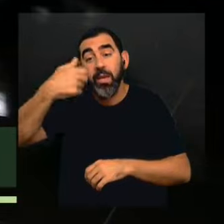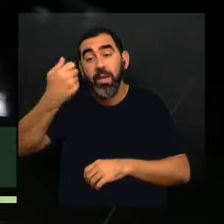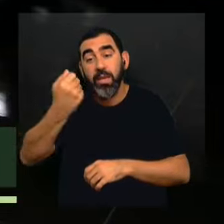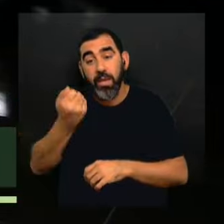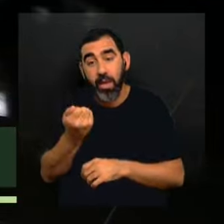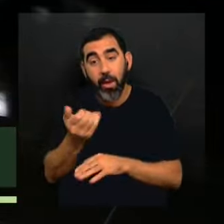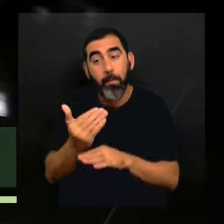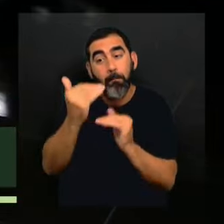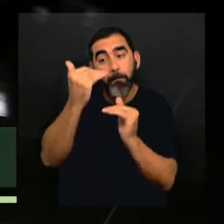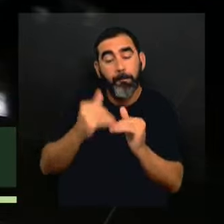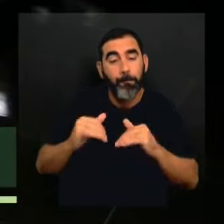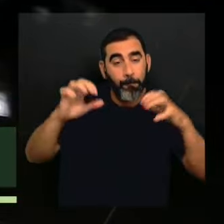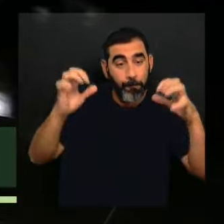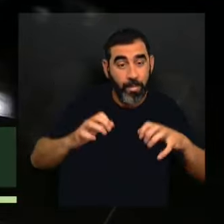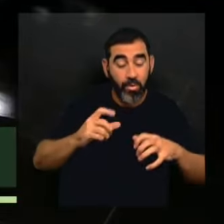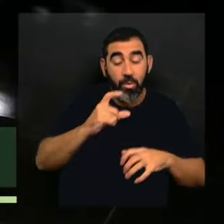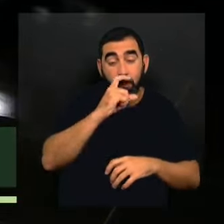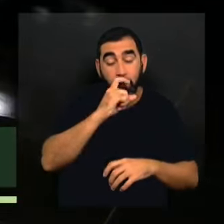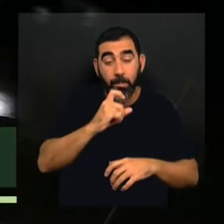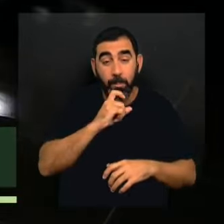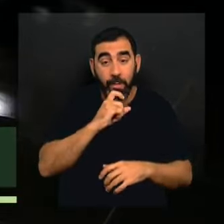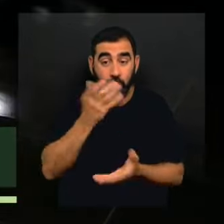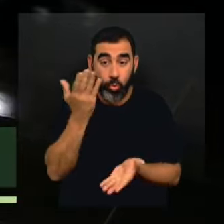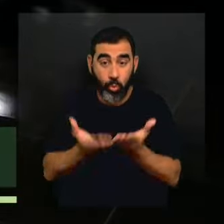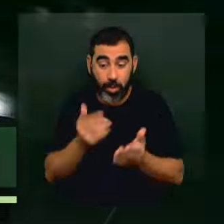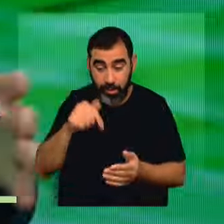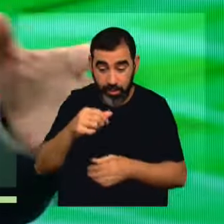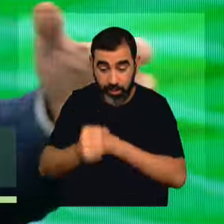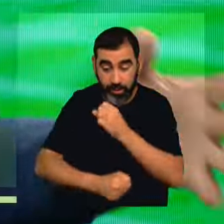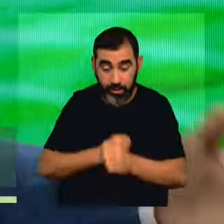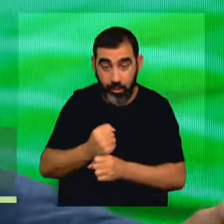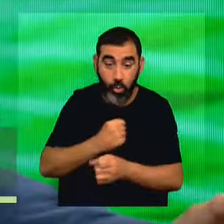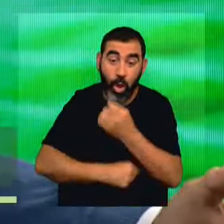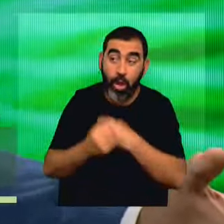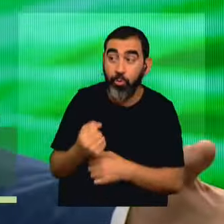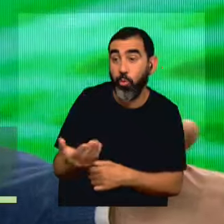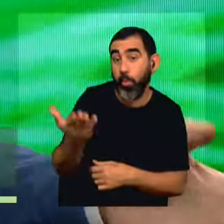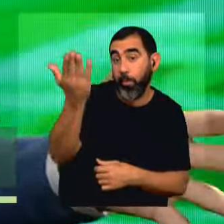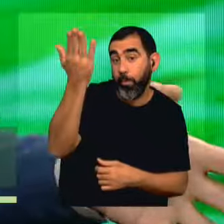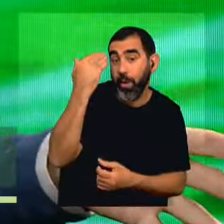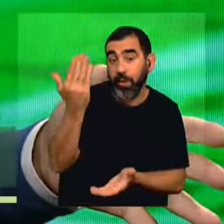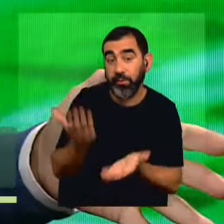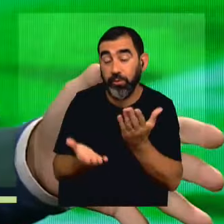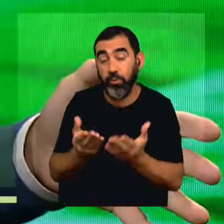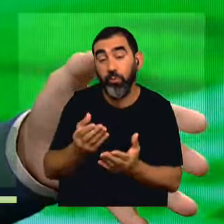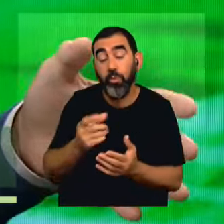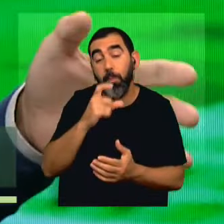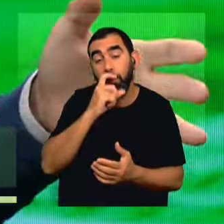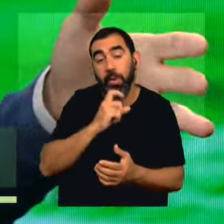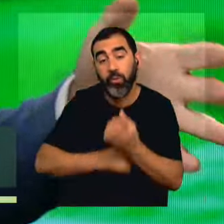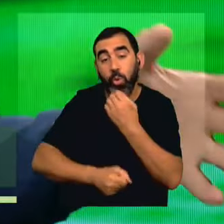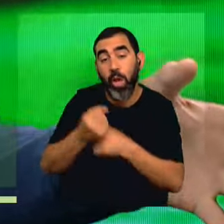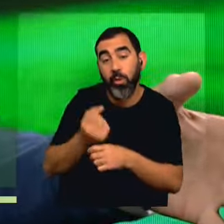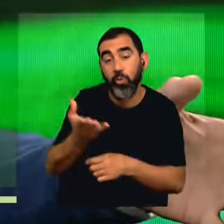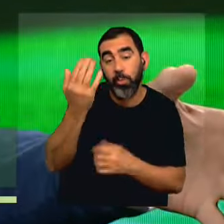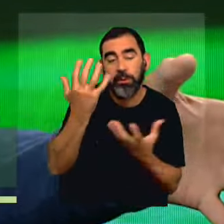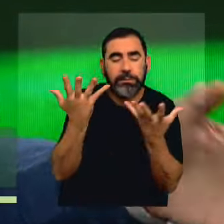Uruguay en marzo para comparar marzo de este año con marzo del año pasado marzo del año pasado estábamos en una